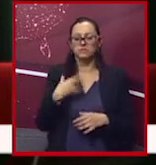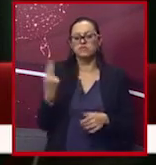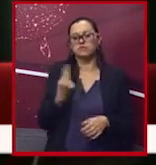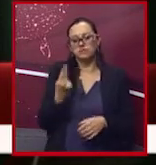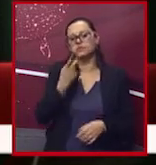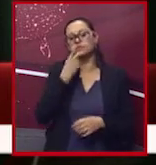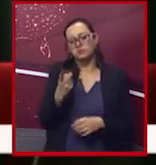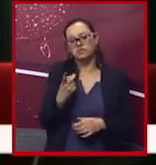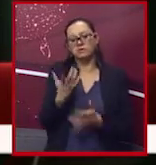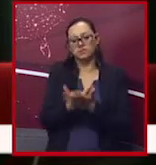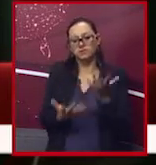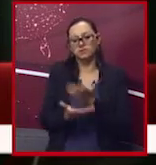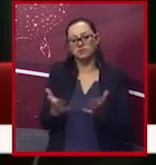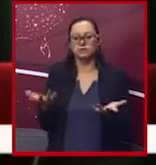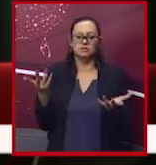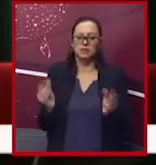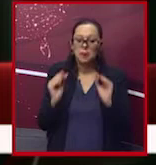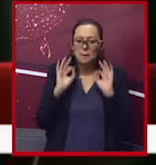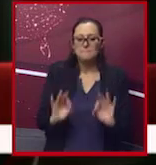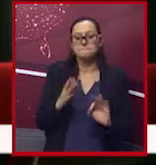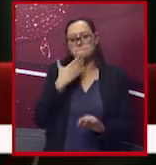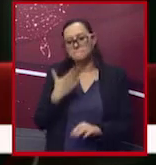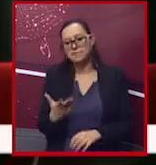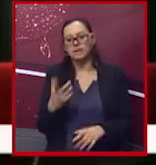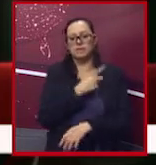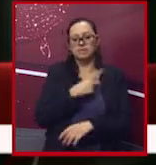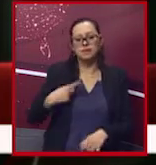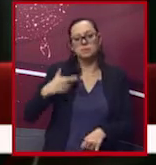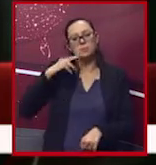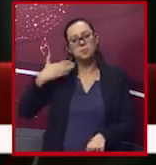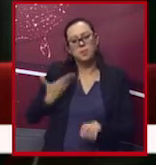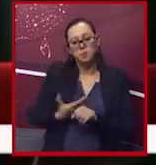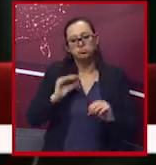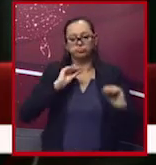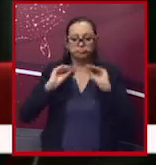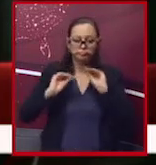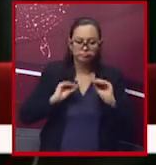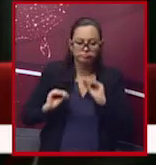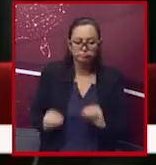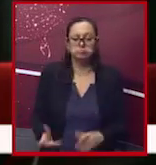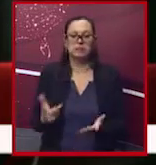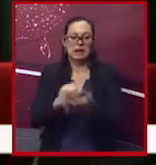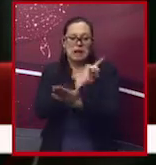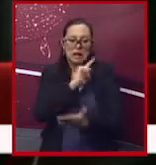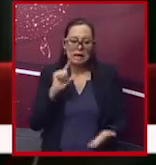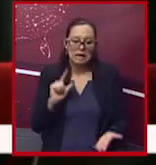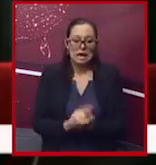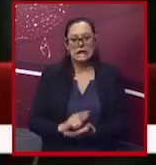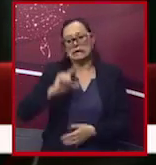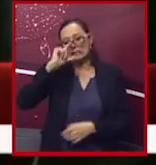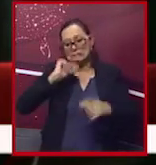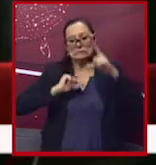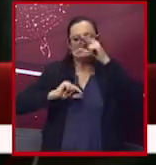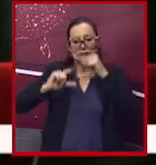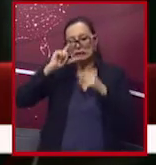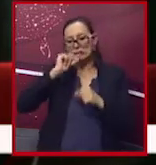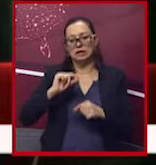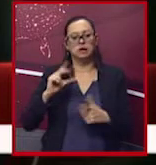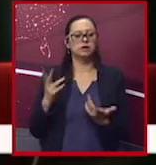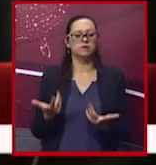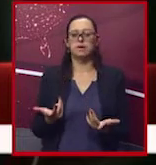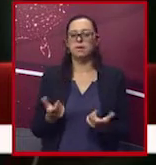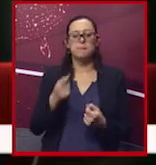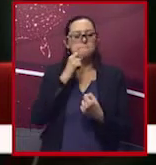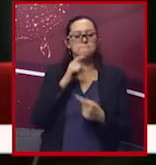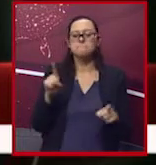que hay que hacer las cosas bien, que hay que legislar de manera responsable, que no hay que permitir que la legislación tenga este tipo de huecos. Lo